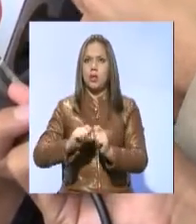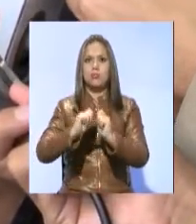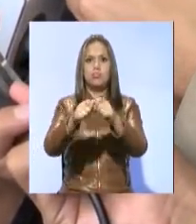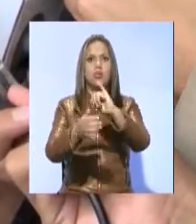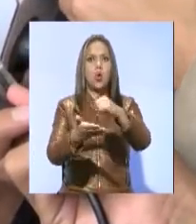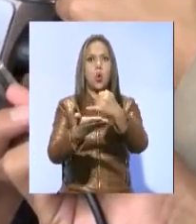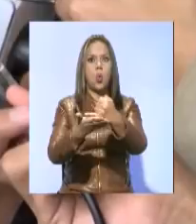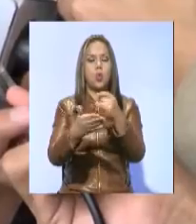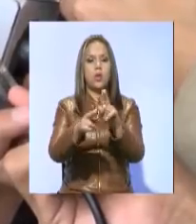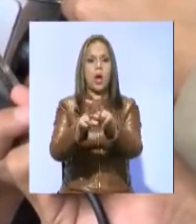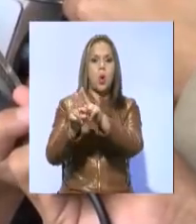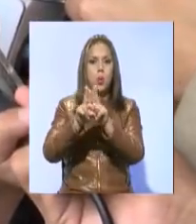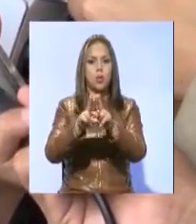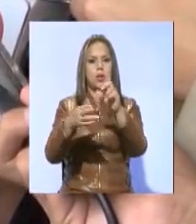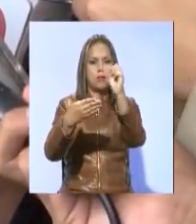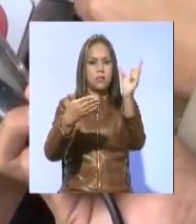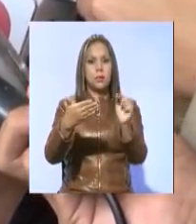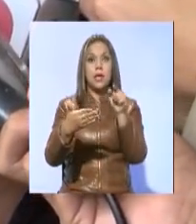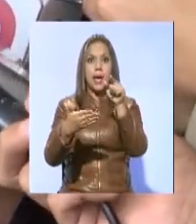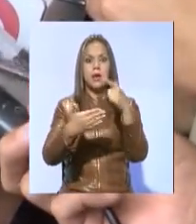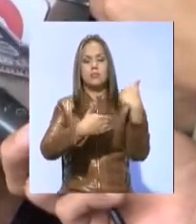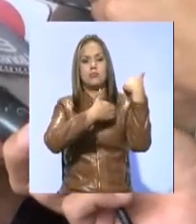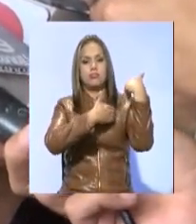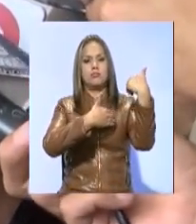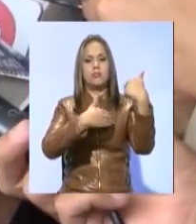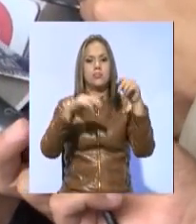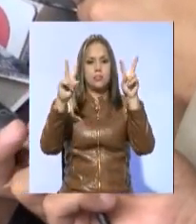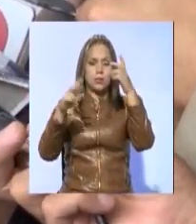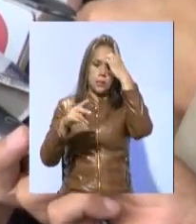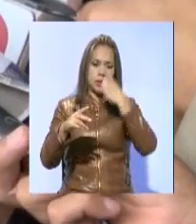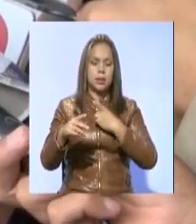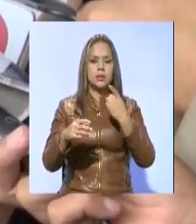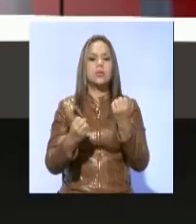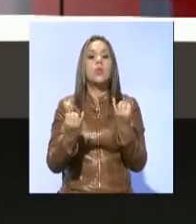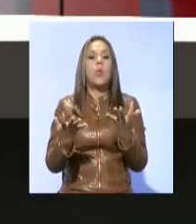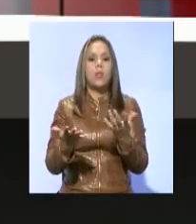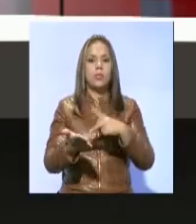materia financiera, quien es quien tiene la competencia para la definición de estas tarifas.